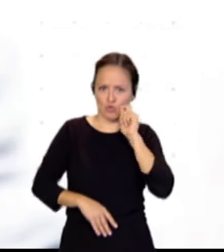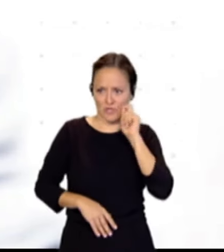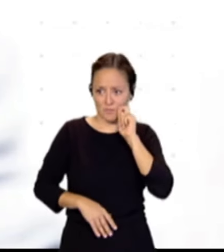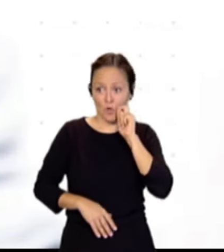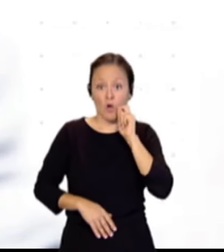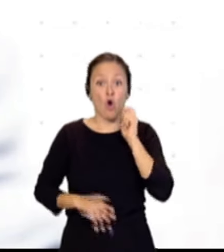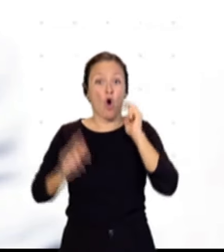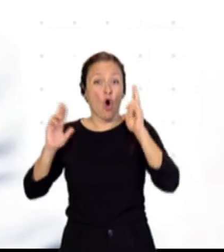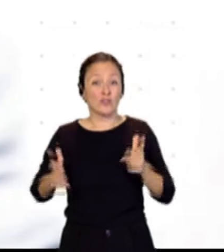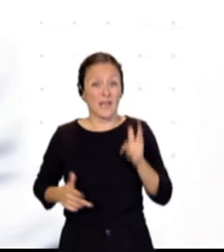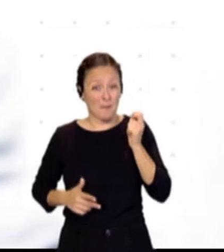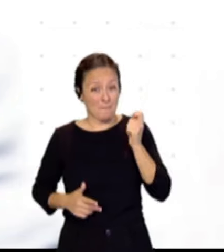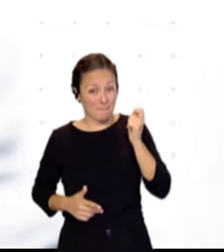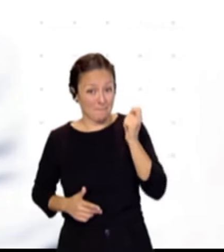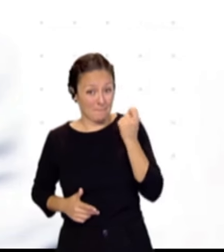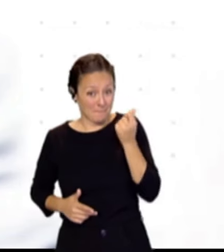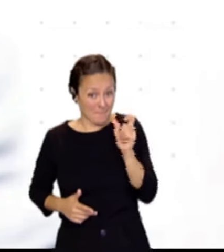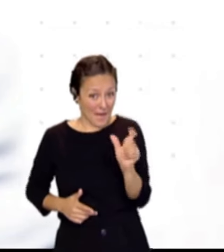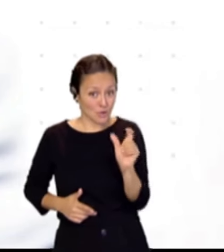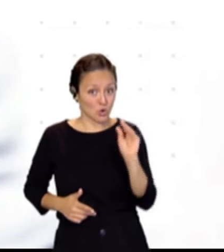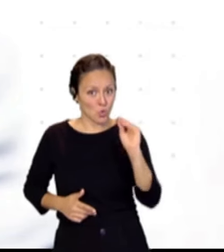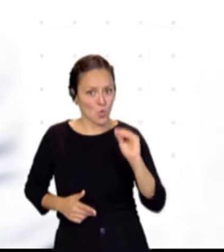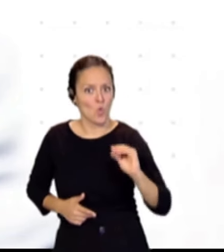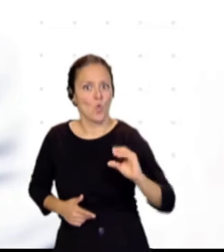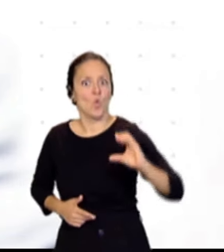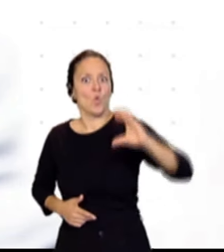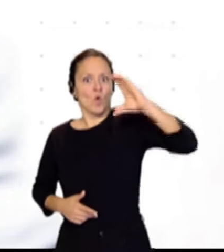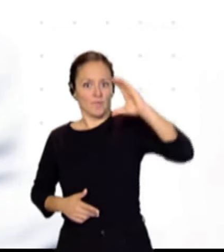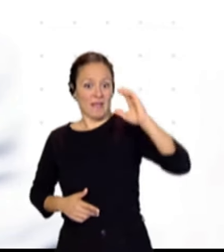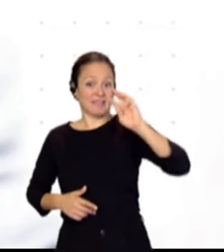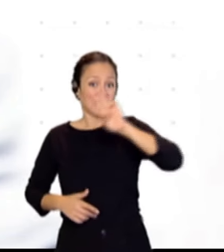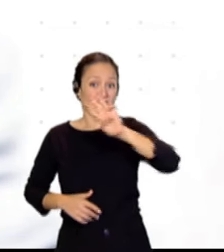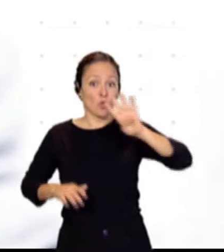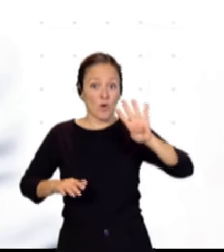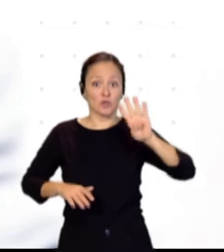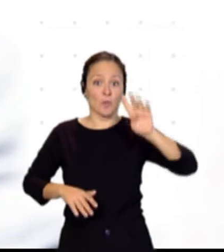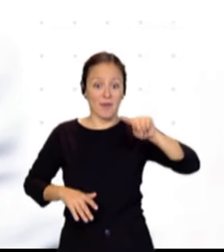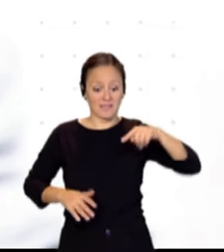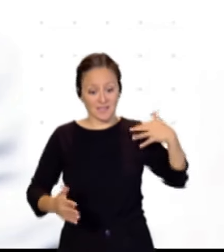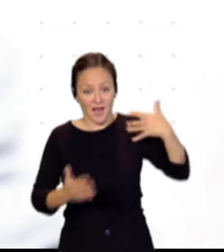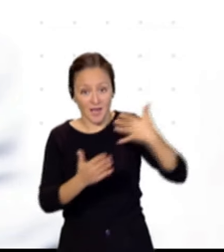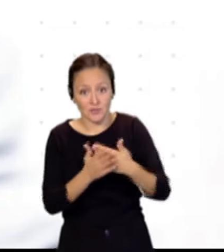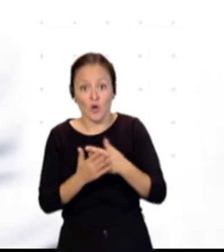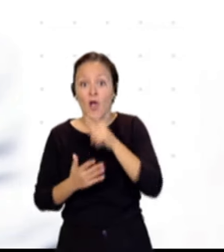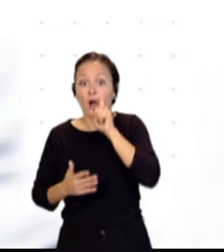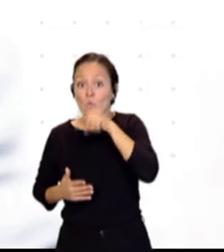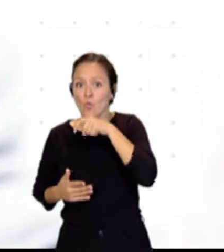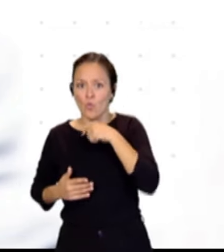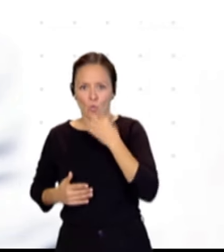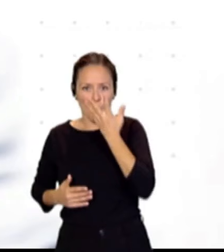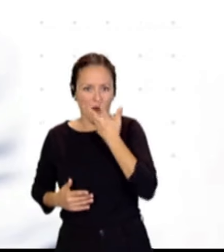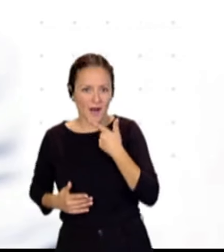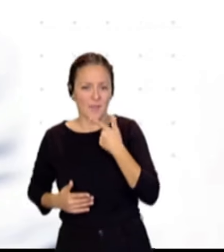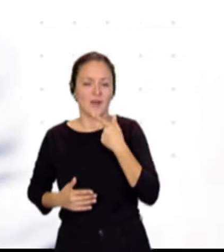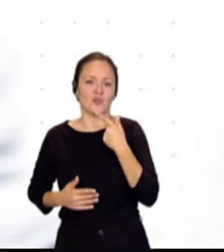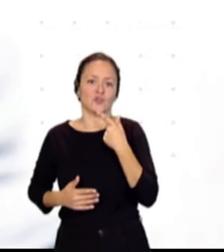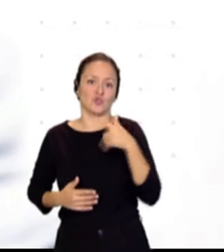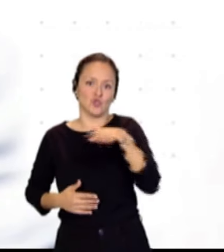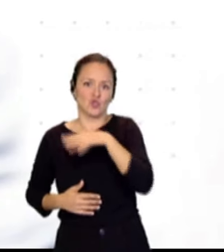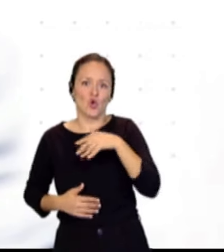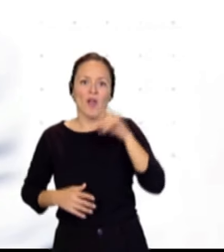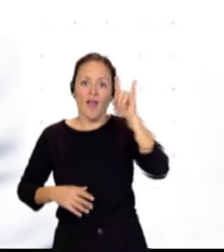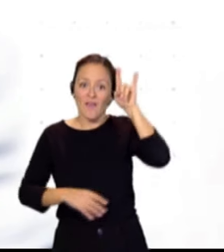crece desde hace 34 meses seguidos y fotografía para los guacamayos Chicho y yaiza que dejan Vegeta después